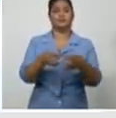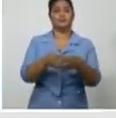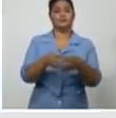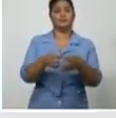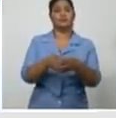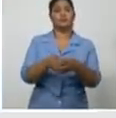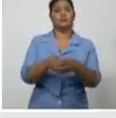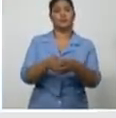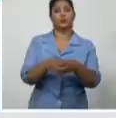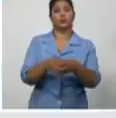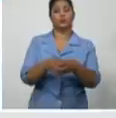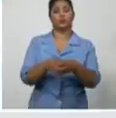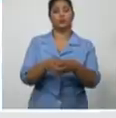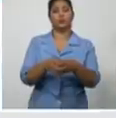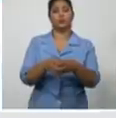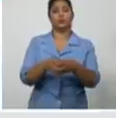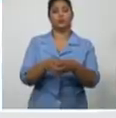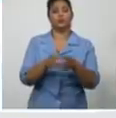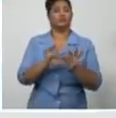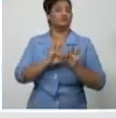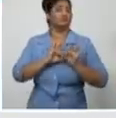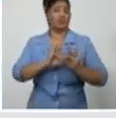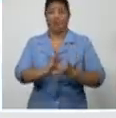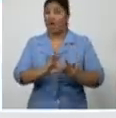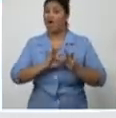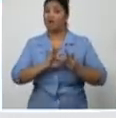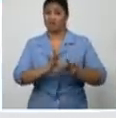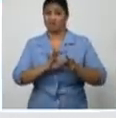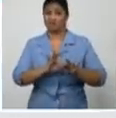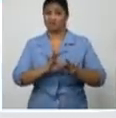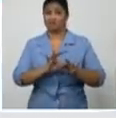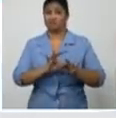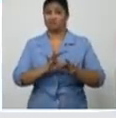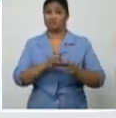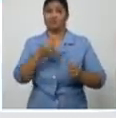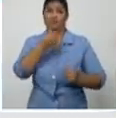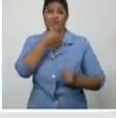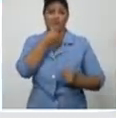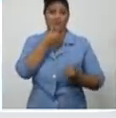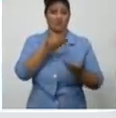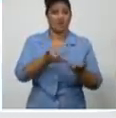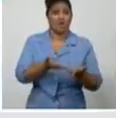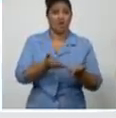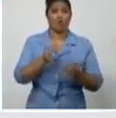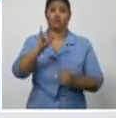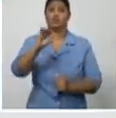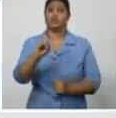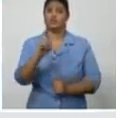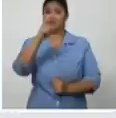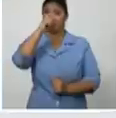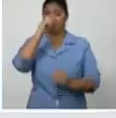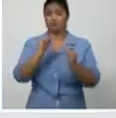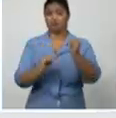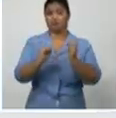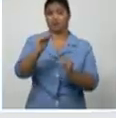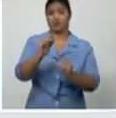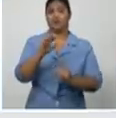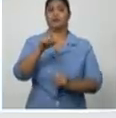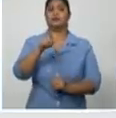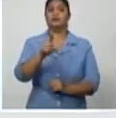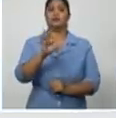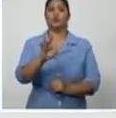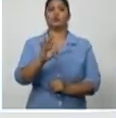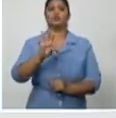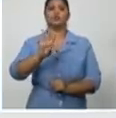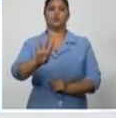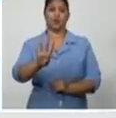más vulnerable a una evolución con complicaciones se diagnosticaron ayer 184 casos